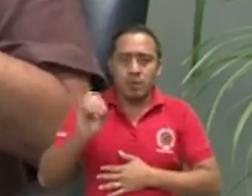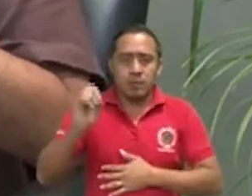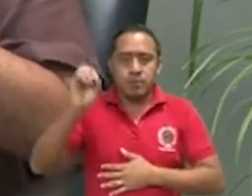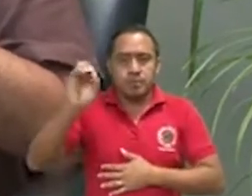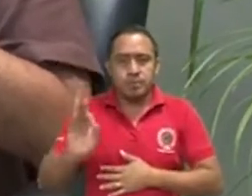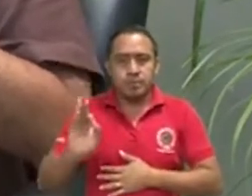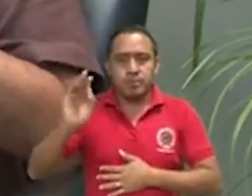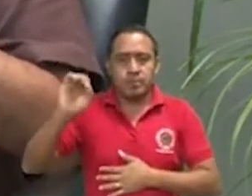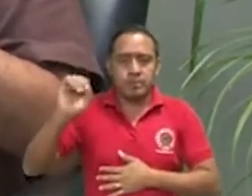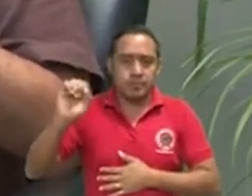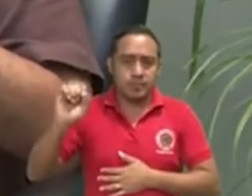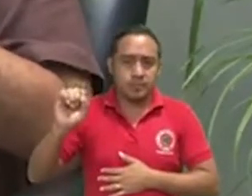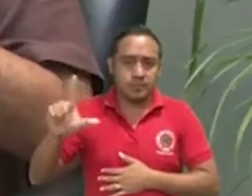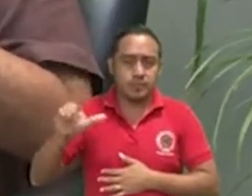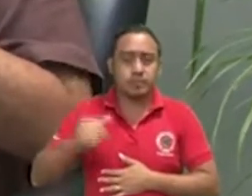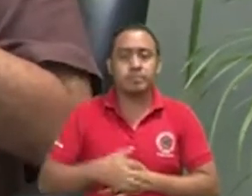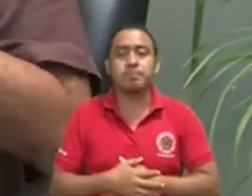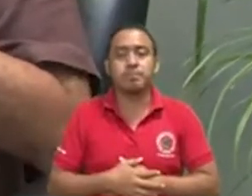de lucro. Es decir,